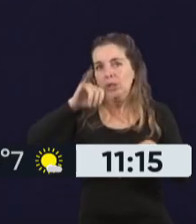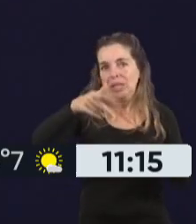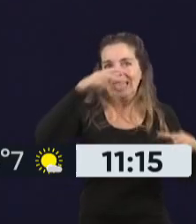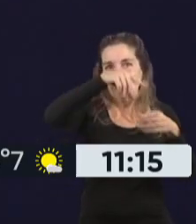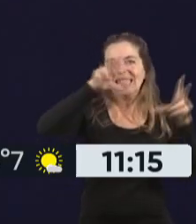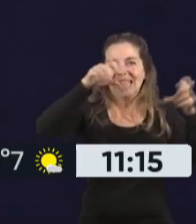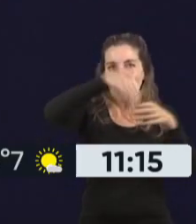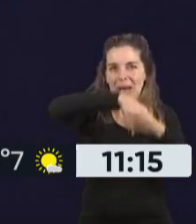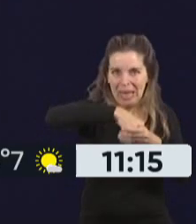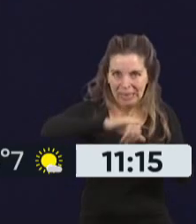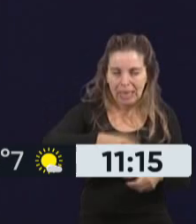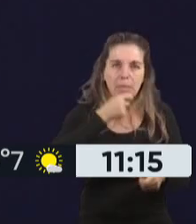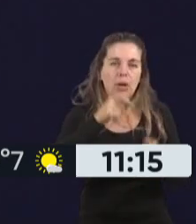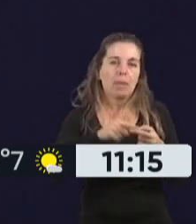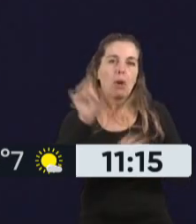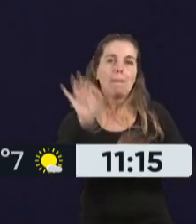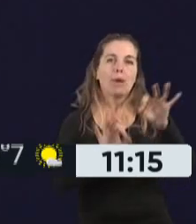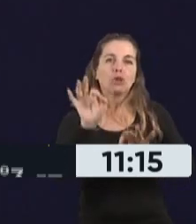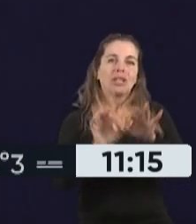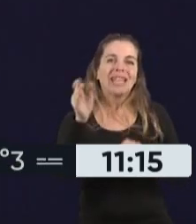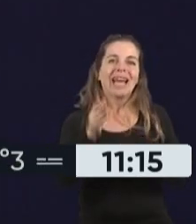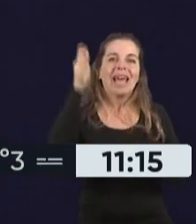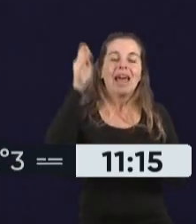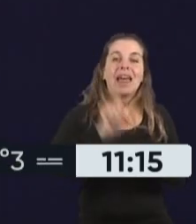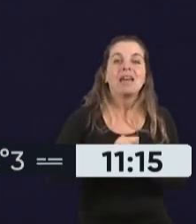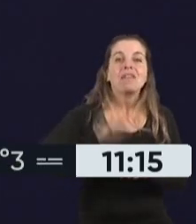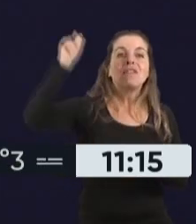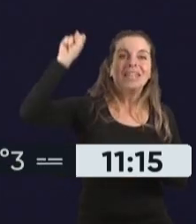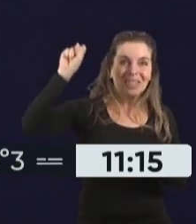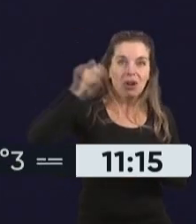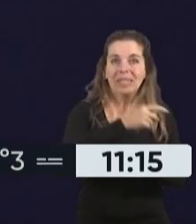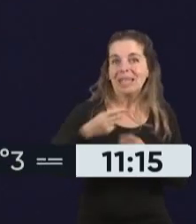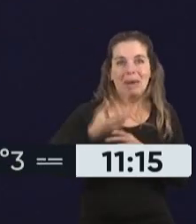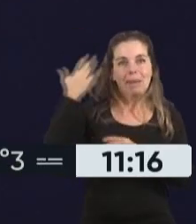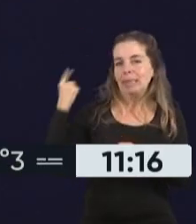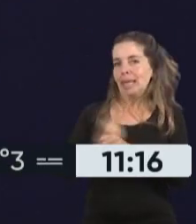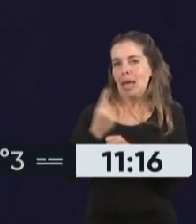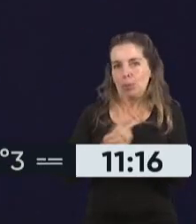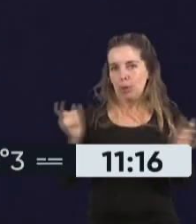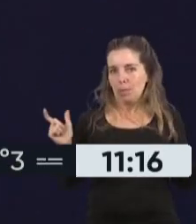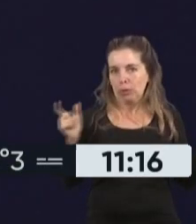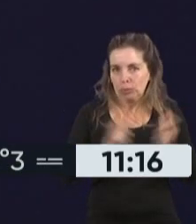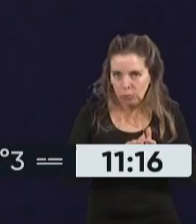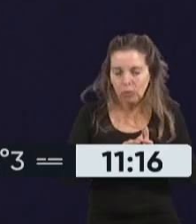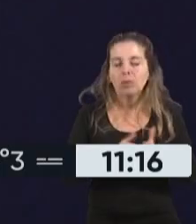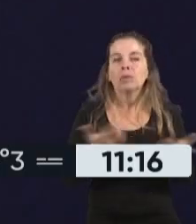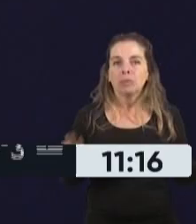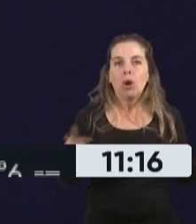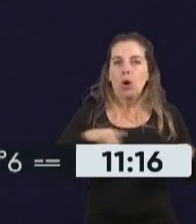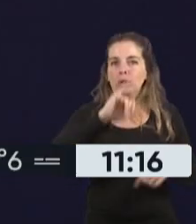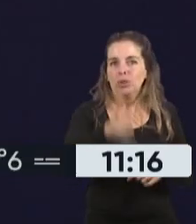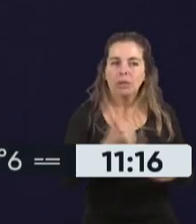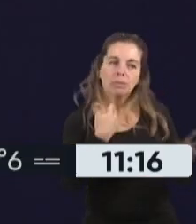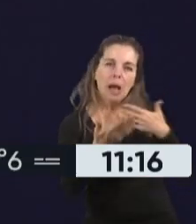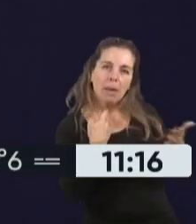ejemplo, el índice de inflación, no habíamos tenido la oportunidad de conversarlo todos juntos, por lo tanto,